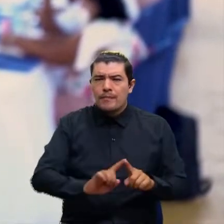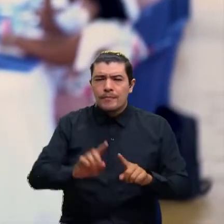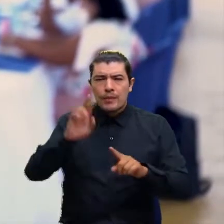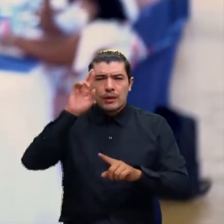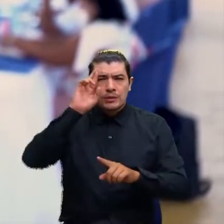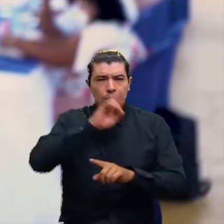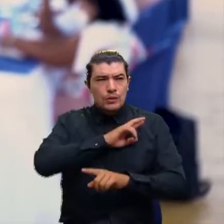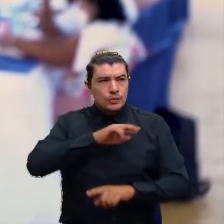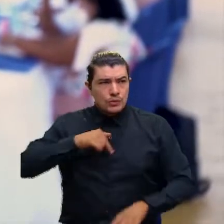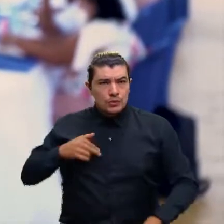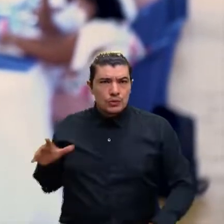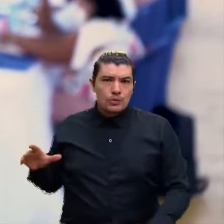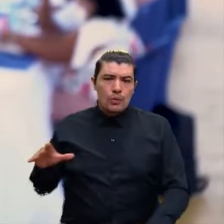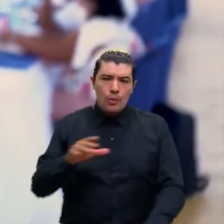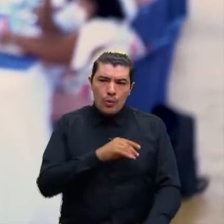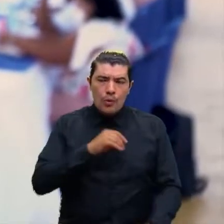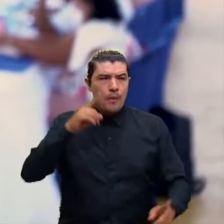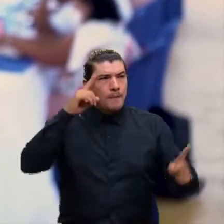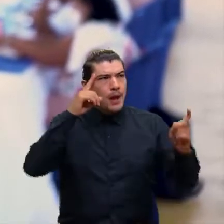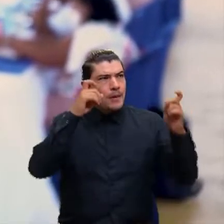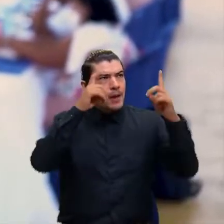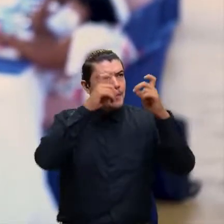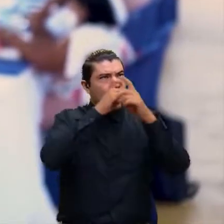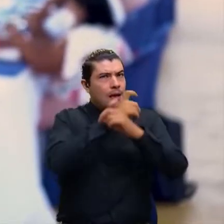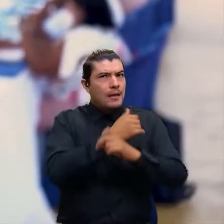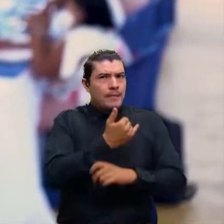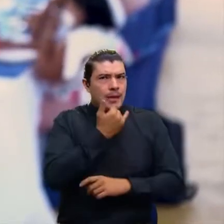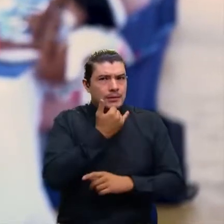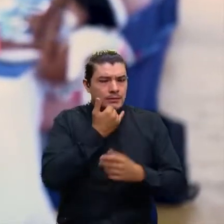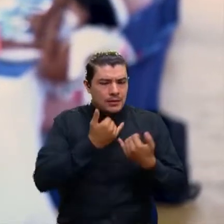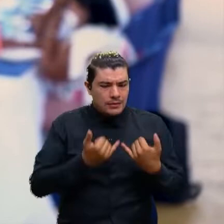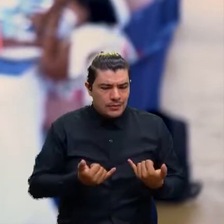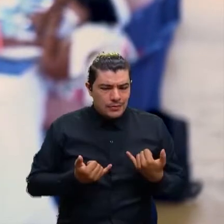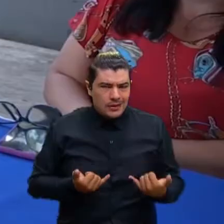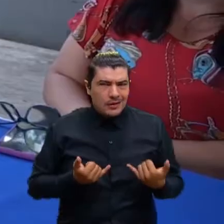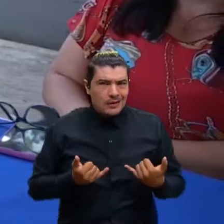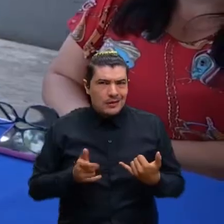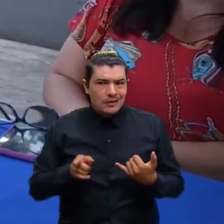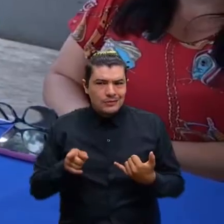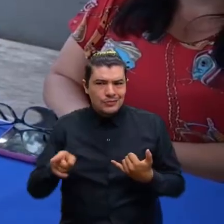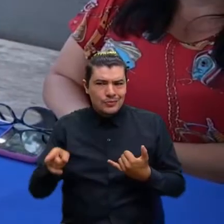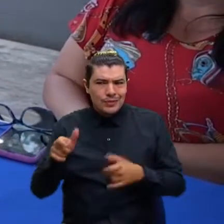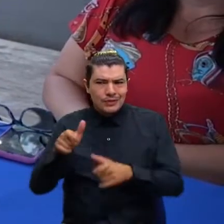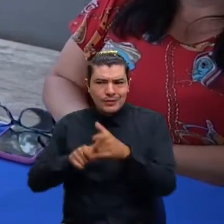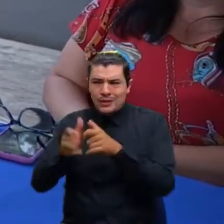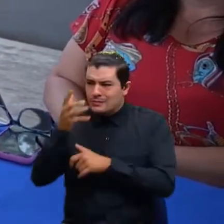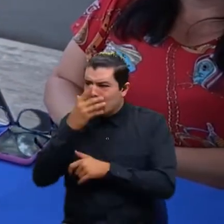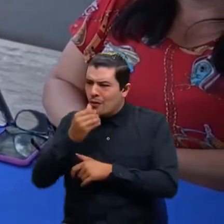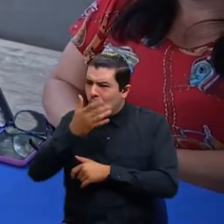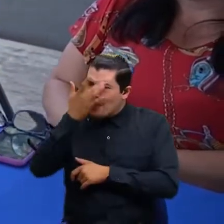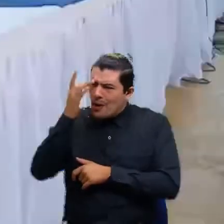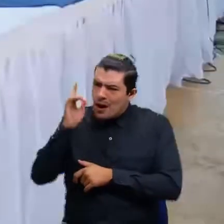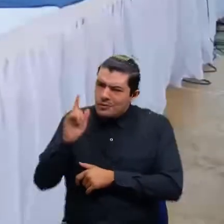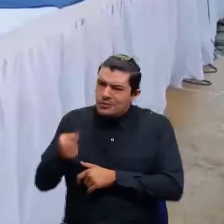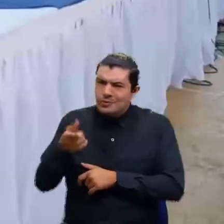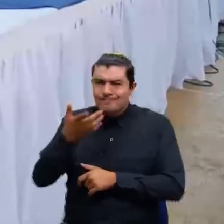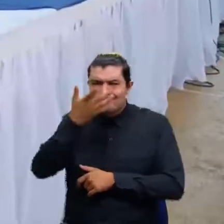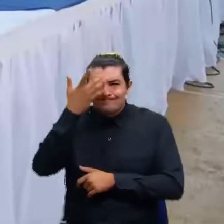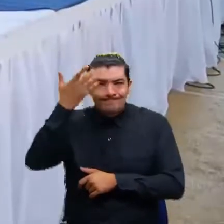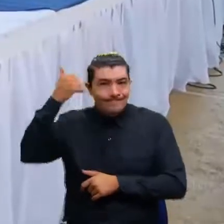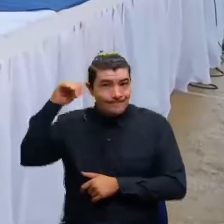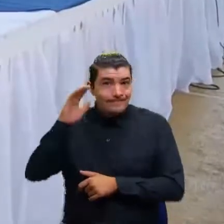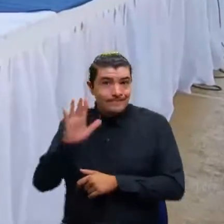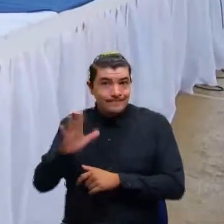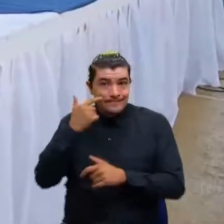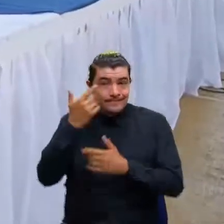una reflexión, ¿no? ¿Qué es lo que está pasando y qué es lo que hay detrás de todo esto? Ahora se espera que una comisión del Senado evalúe